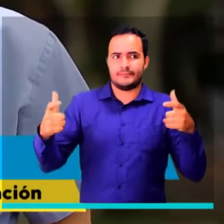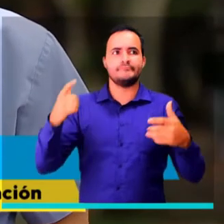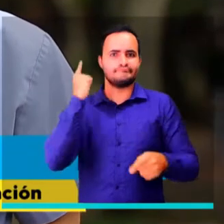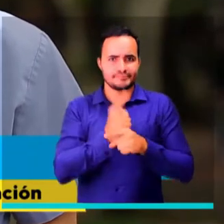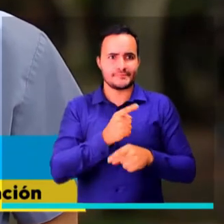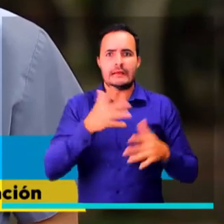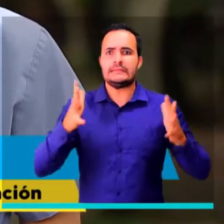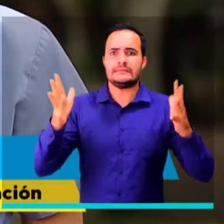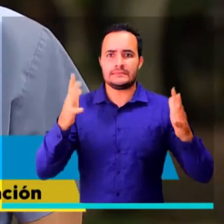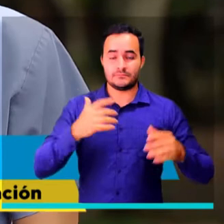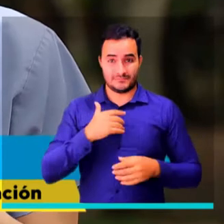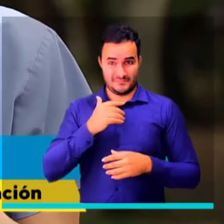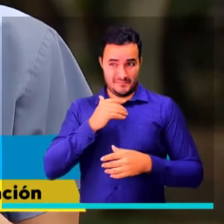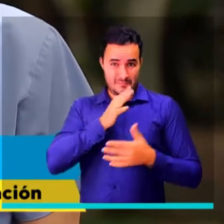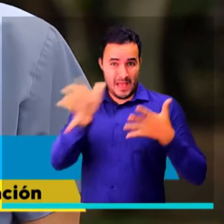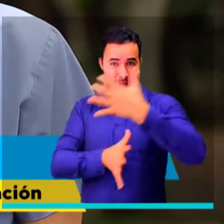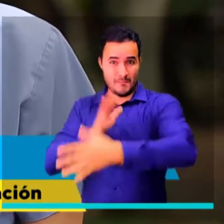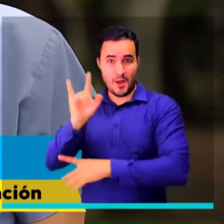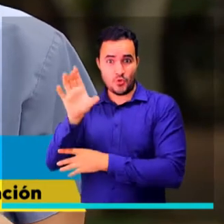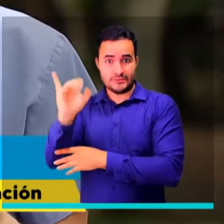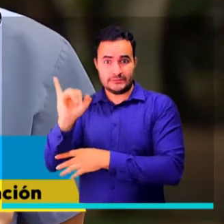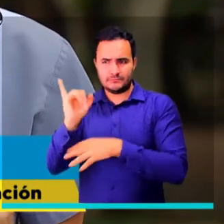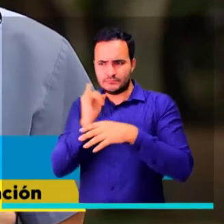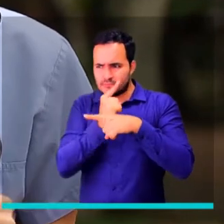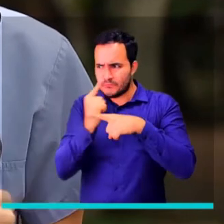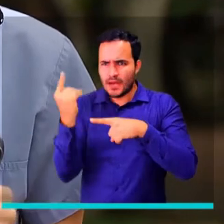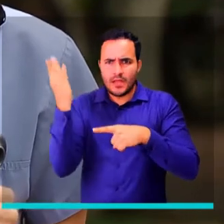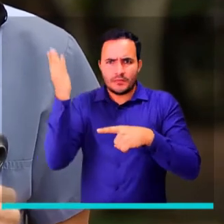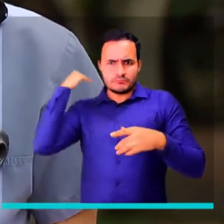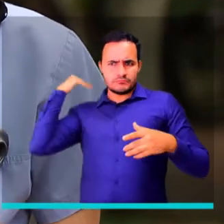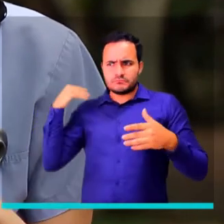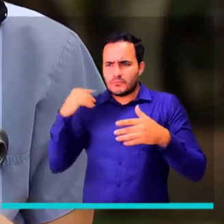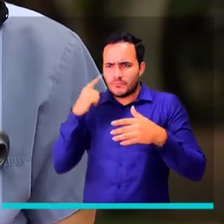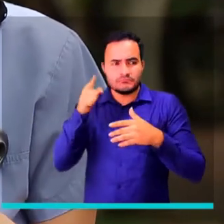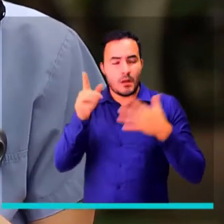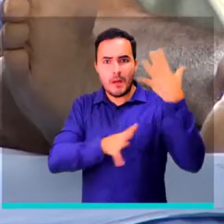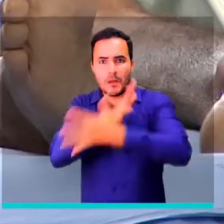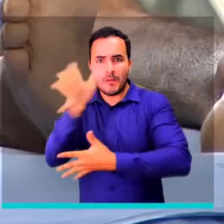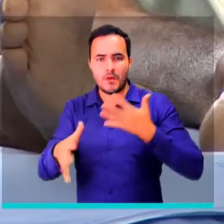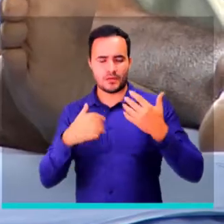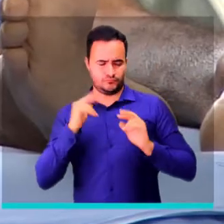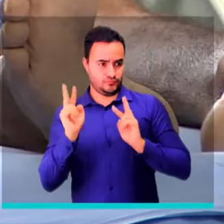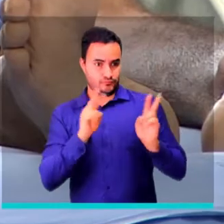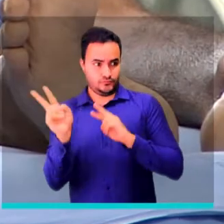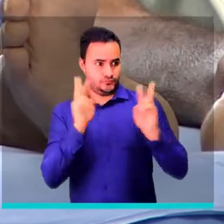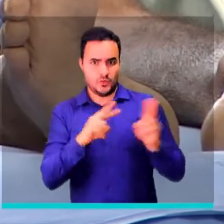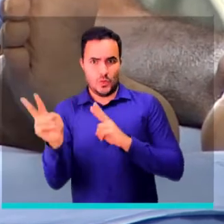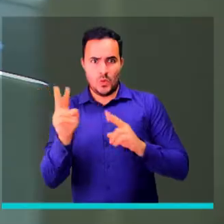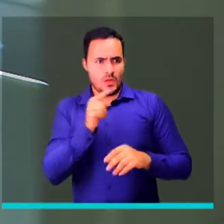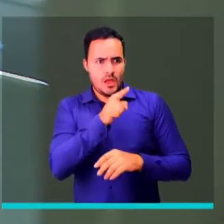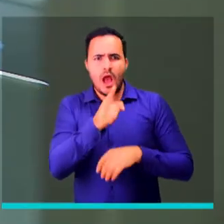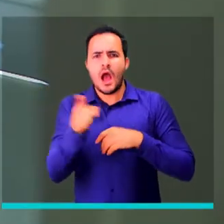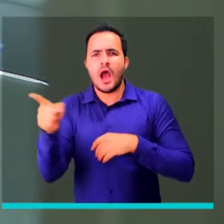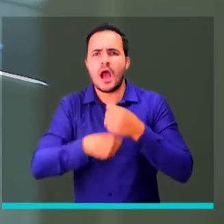de casos de ingreso a UCI hubo un aumento que no veíamos antes de personas ingresando a UCI que tenían